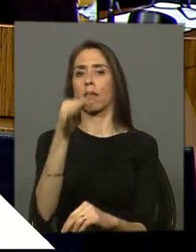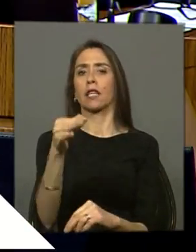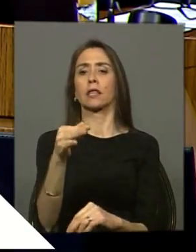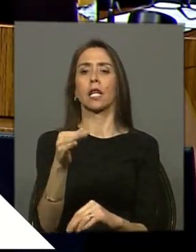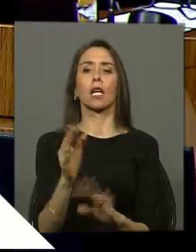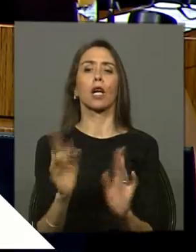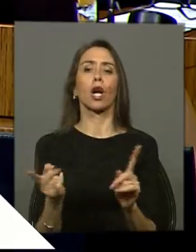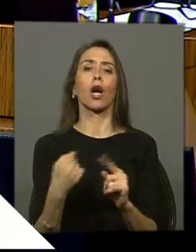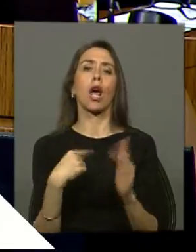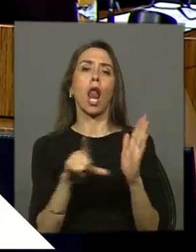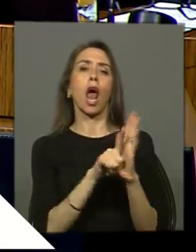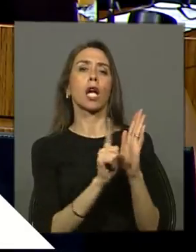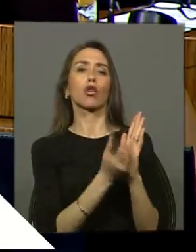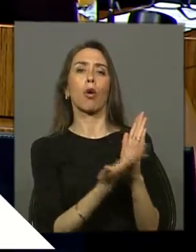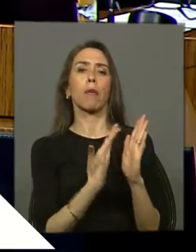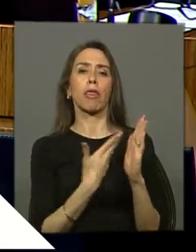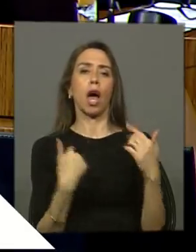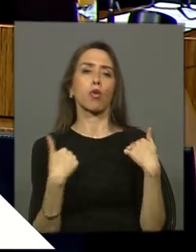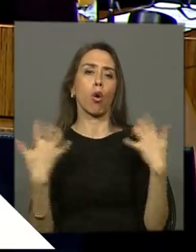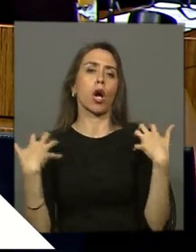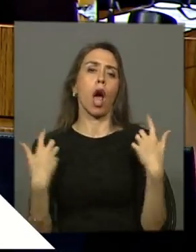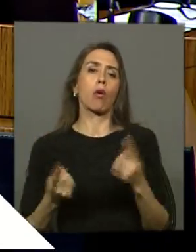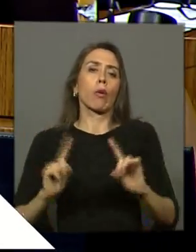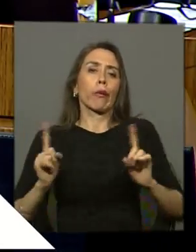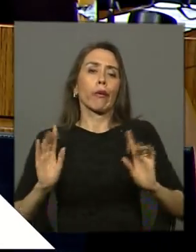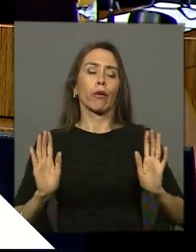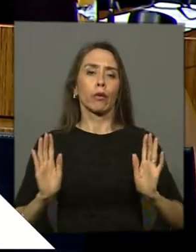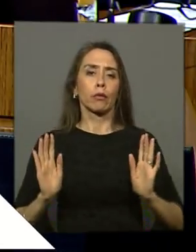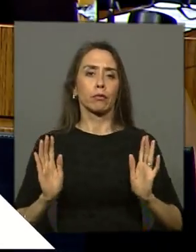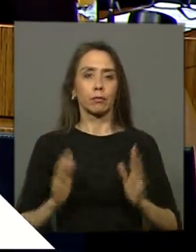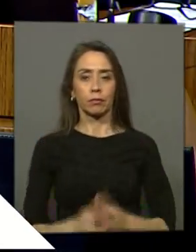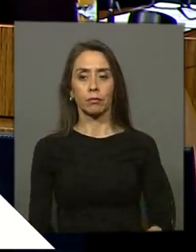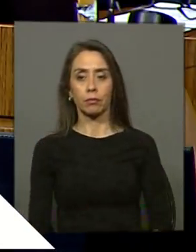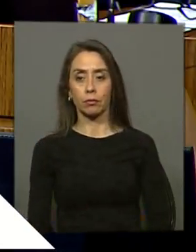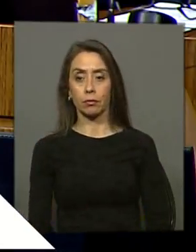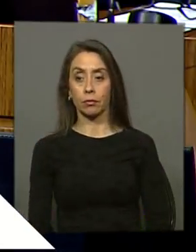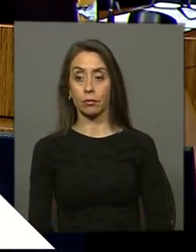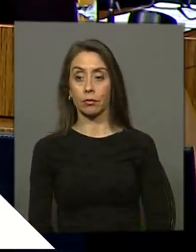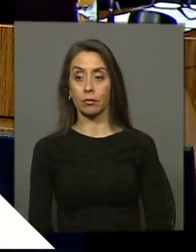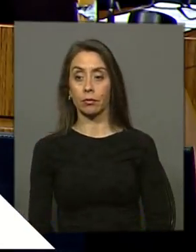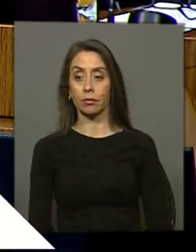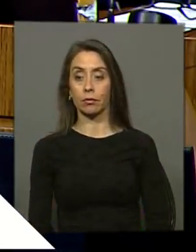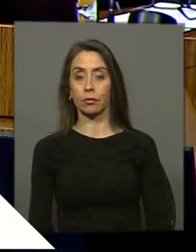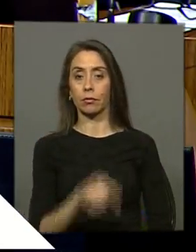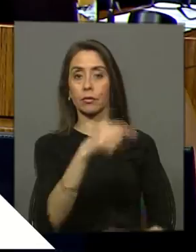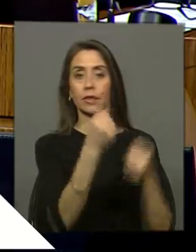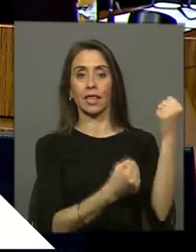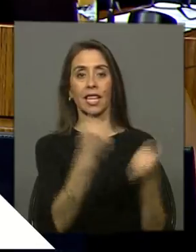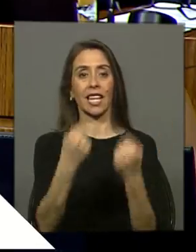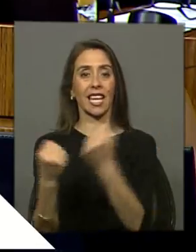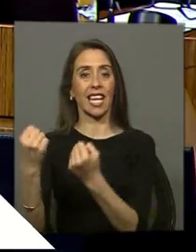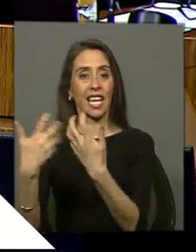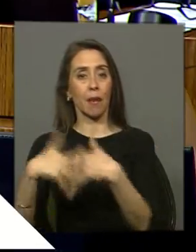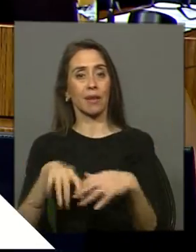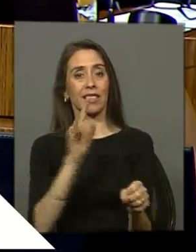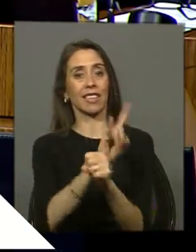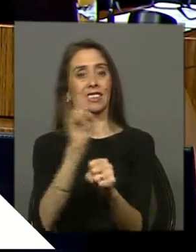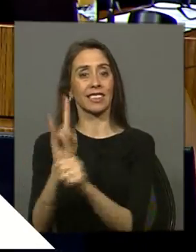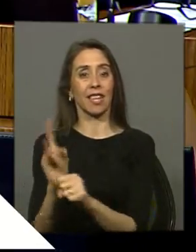dentro del ámbito de su competencia habida consideración que estas empresas que han sido objeto de